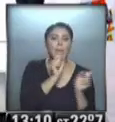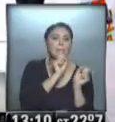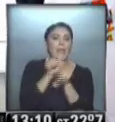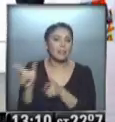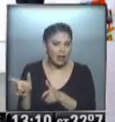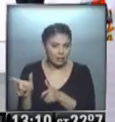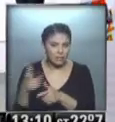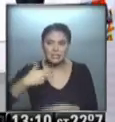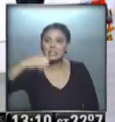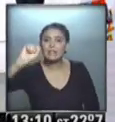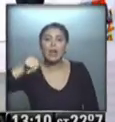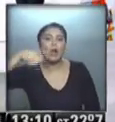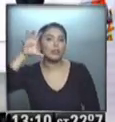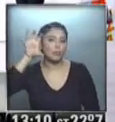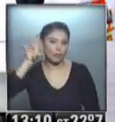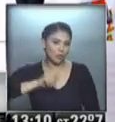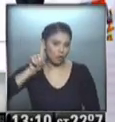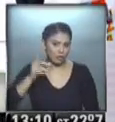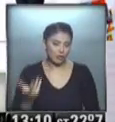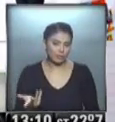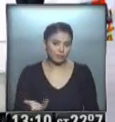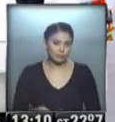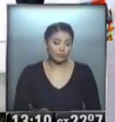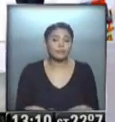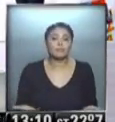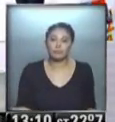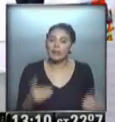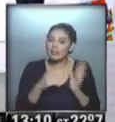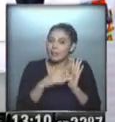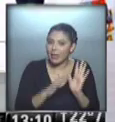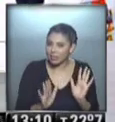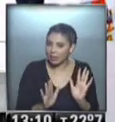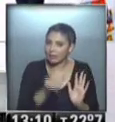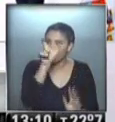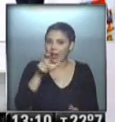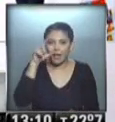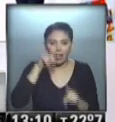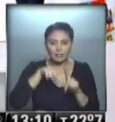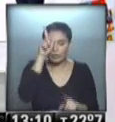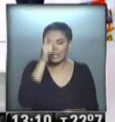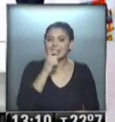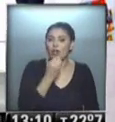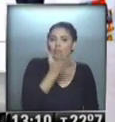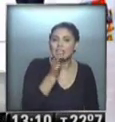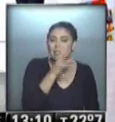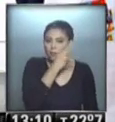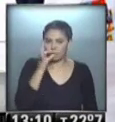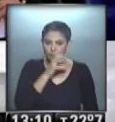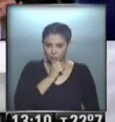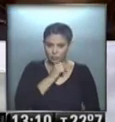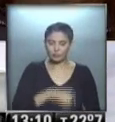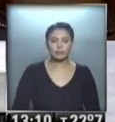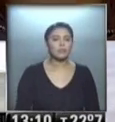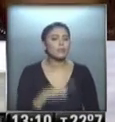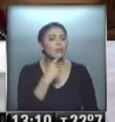y trasladada tal vez a una provincia del norte del país. Evidentemente, depende mucho de Binader si se quiebra, si no se quiebra, si cuenta algo más. Emilio,